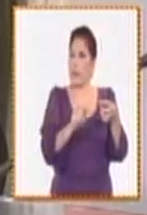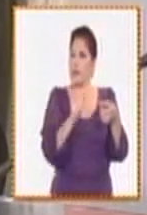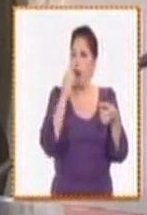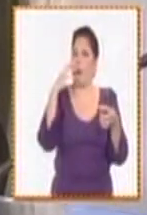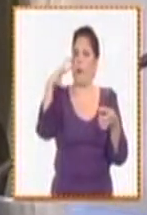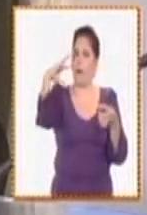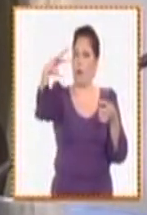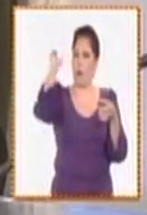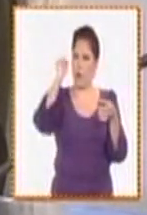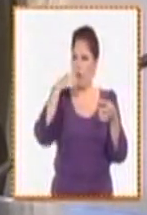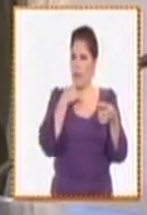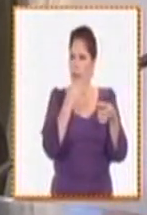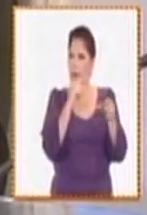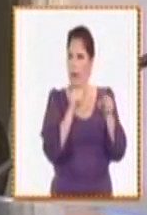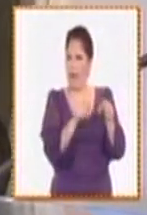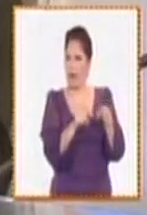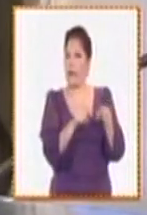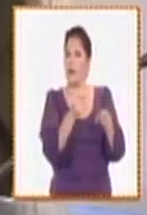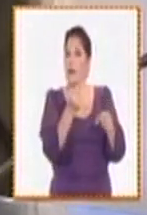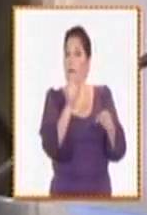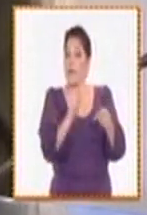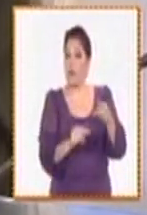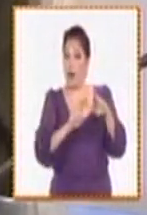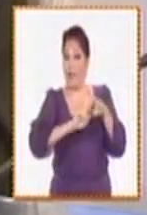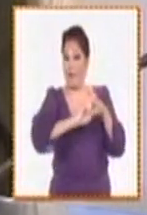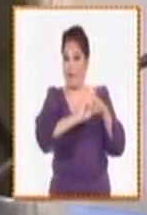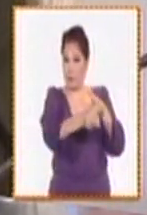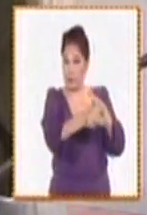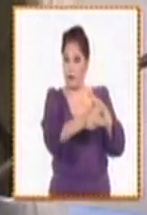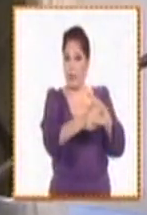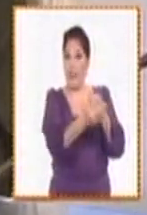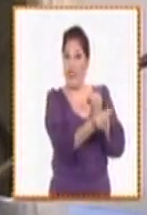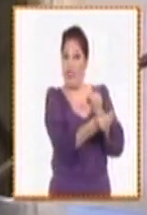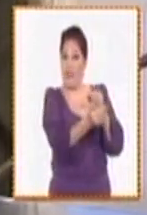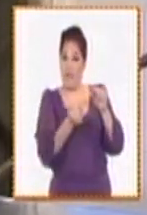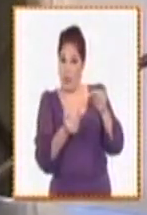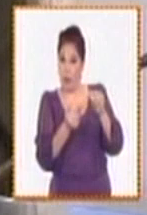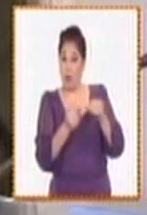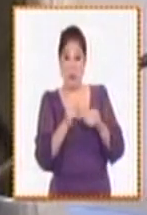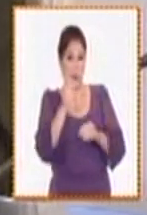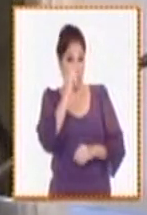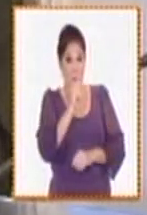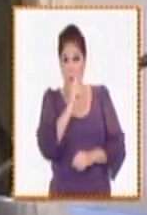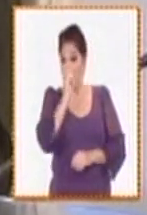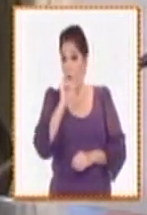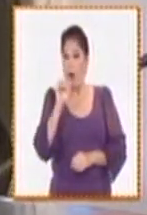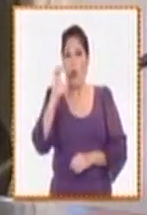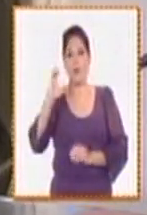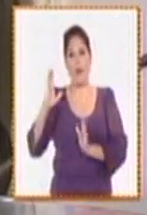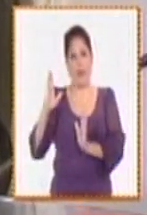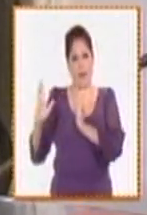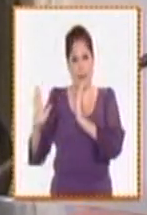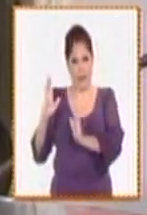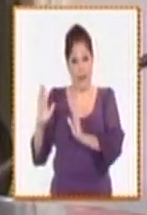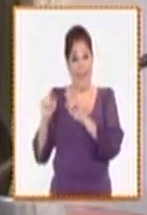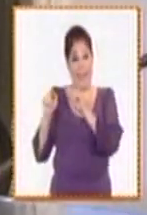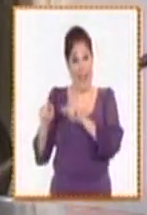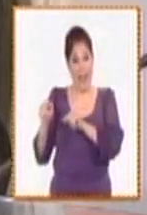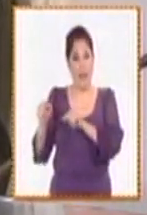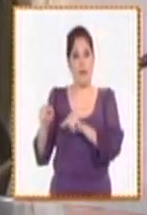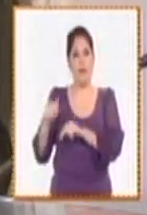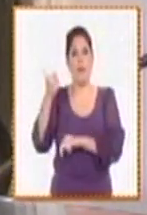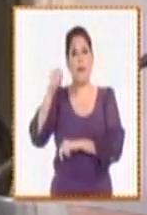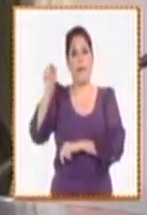dobles operaciones de tráfico de personas con introducción de droga al territorio nacional por el occidente del país, en la que fueron imputadas